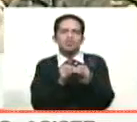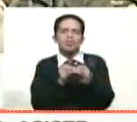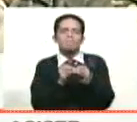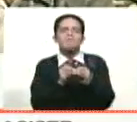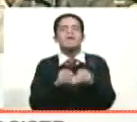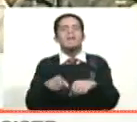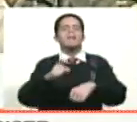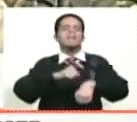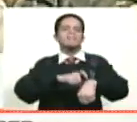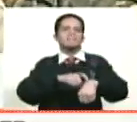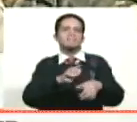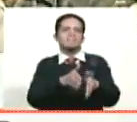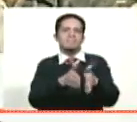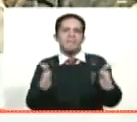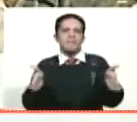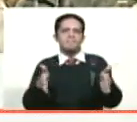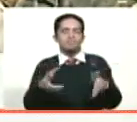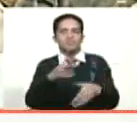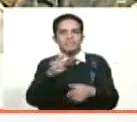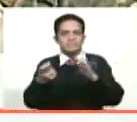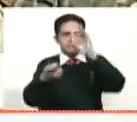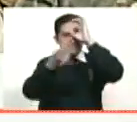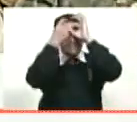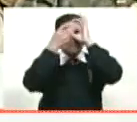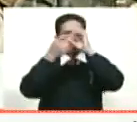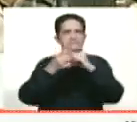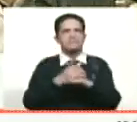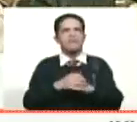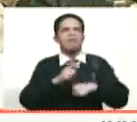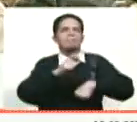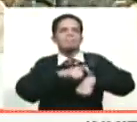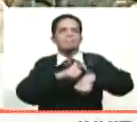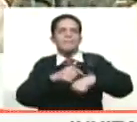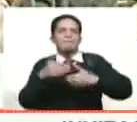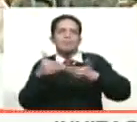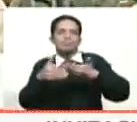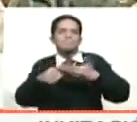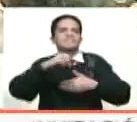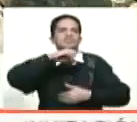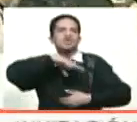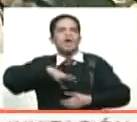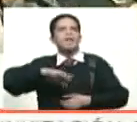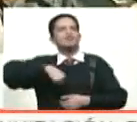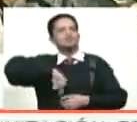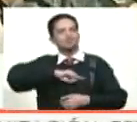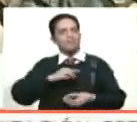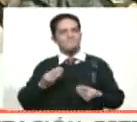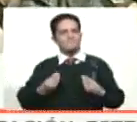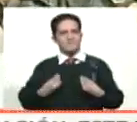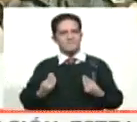este tiempo inolvidable, este tiempo histórico que estamos viviendo.